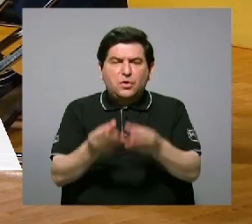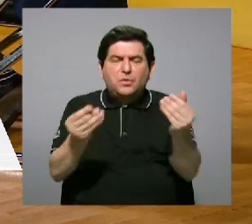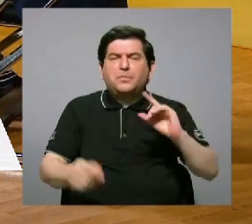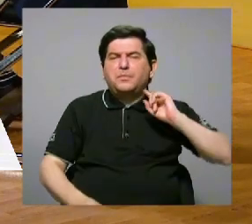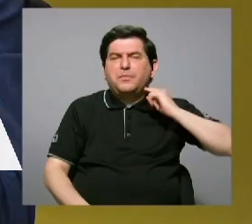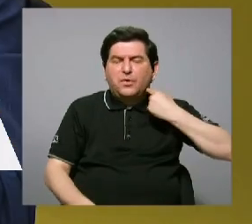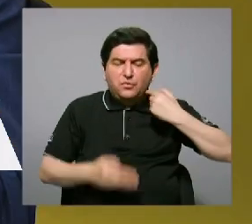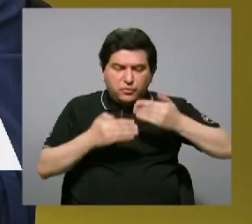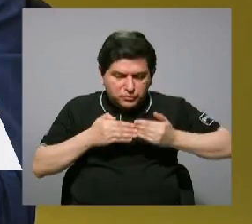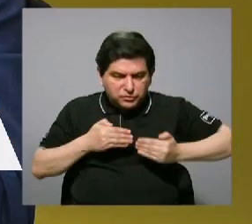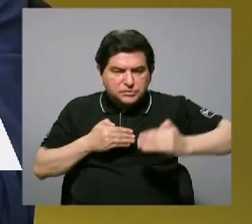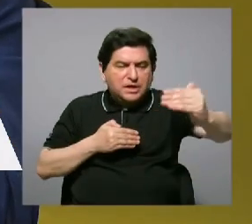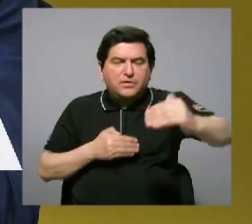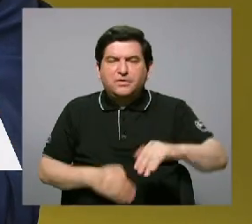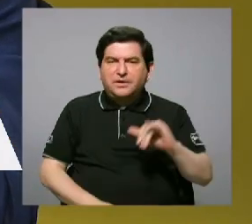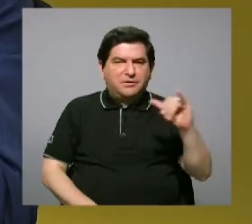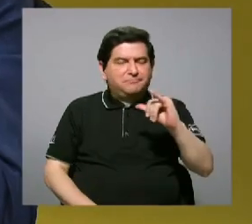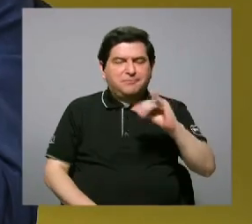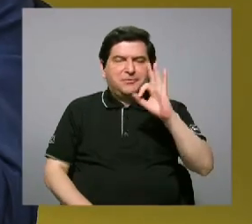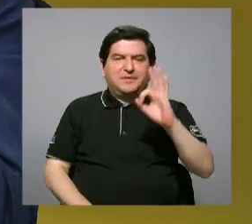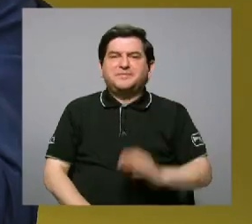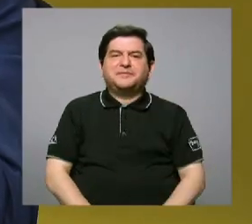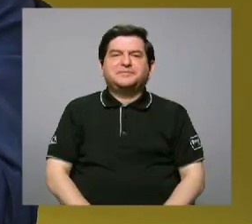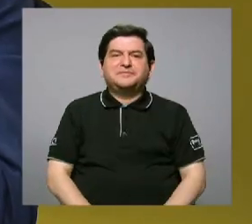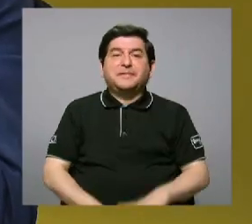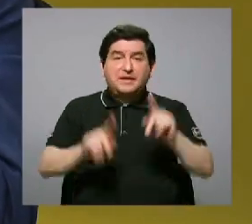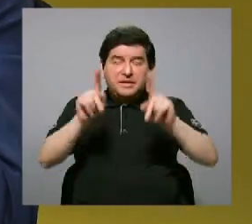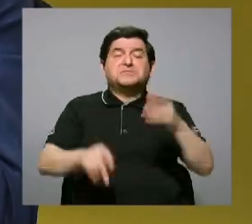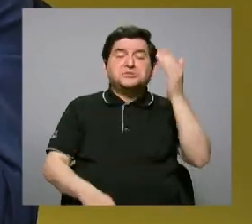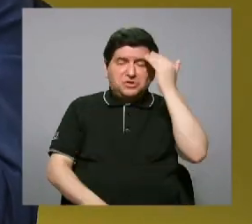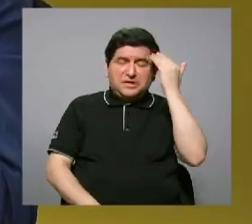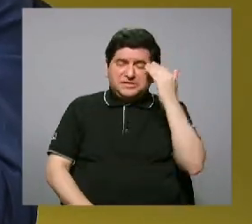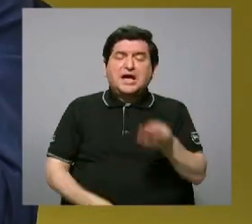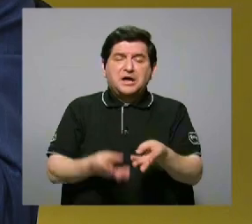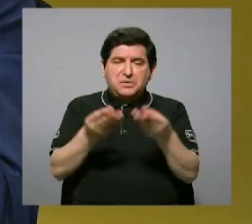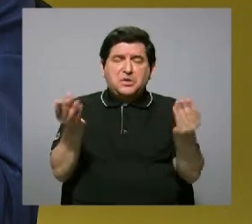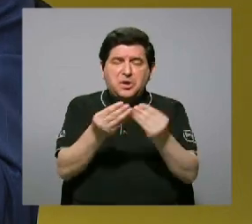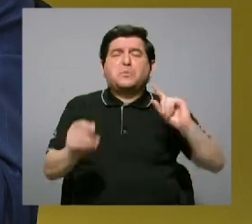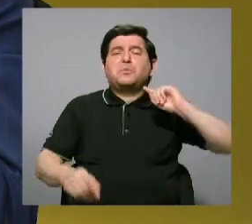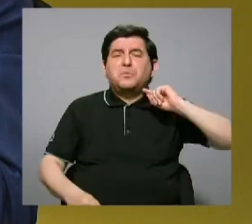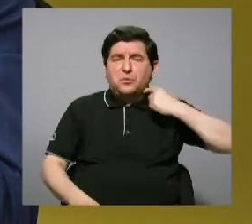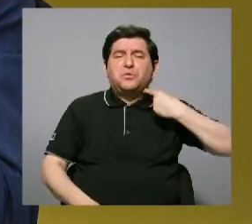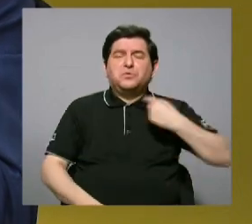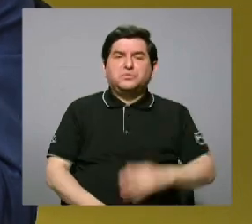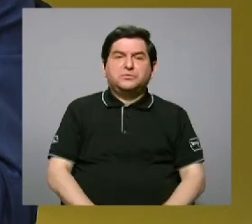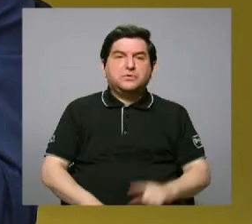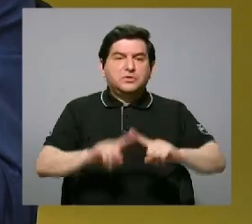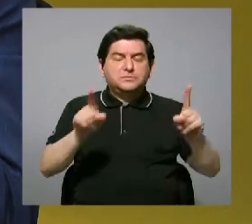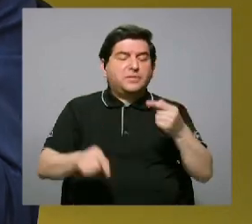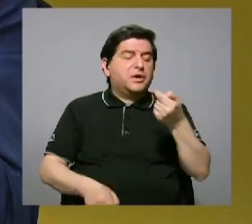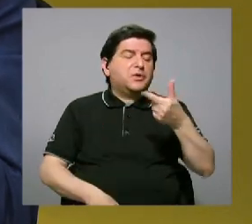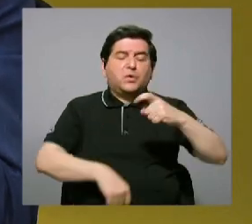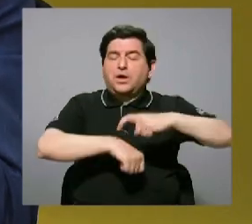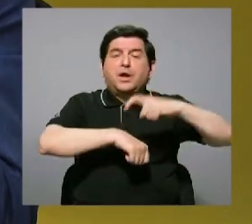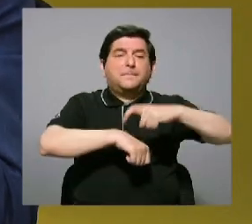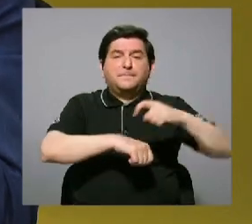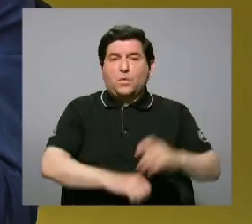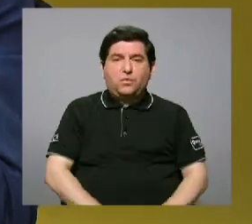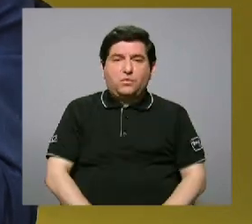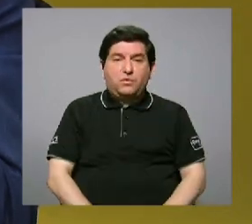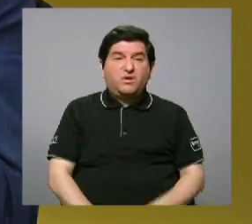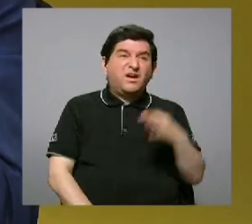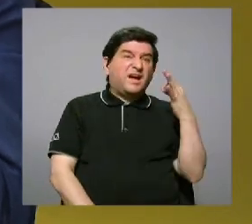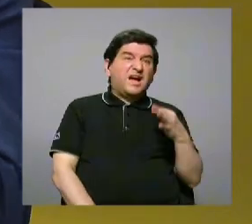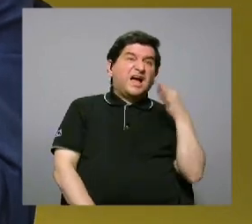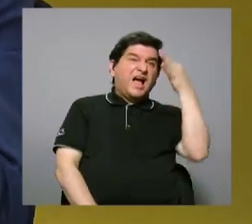tiempo, eso tampoco está tan bien. La gente reconoce la inflación y entiende cómo la es, pero en el corto plazo, ¿verdad? Cómo en el largo